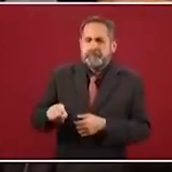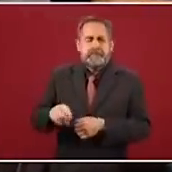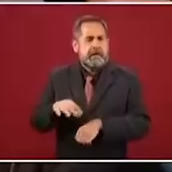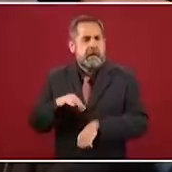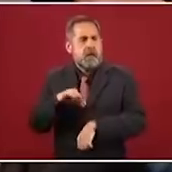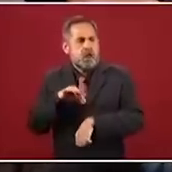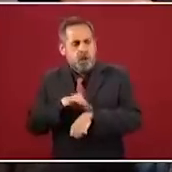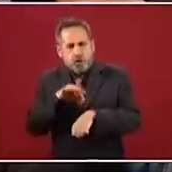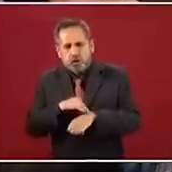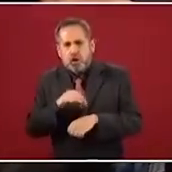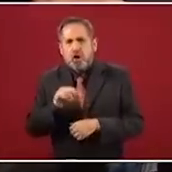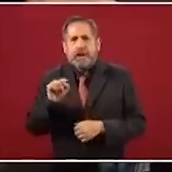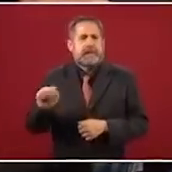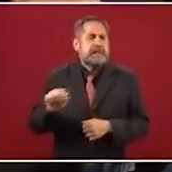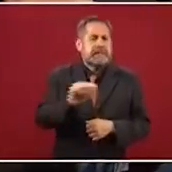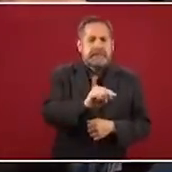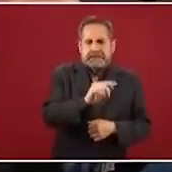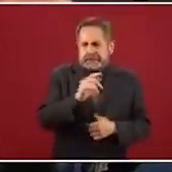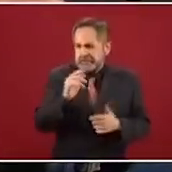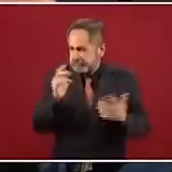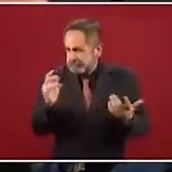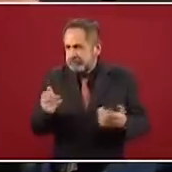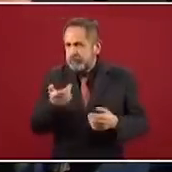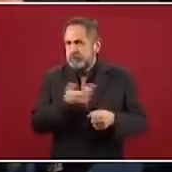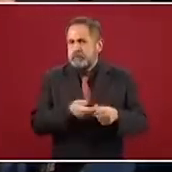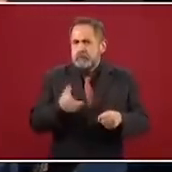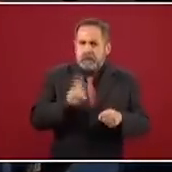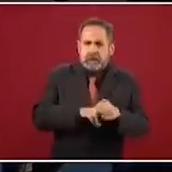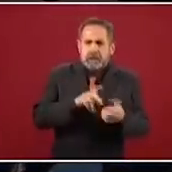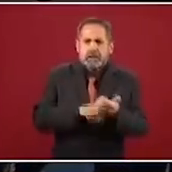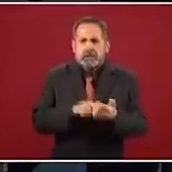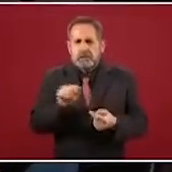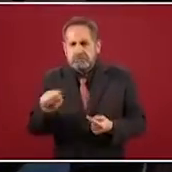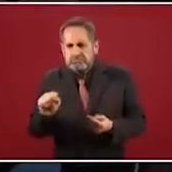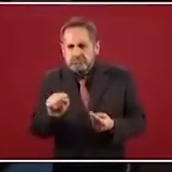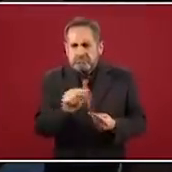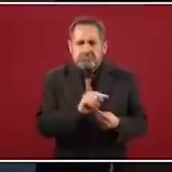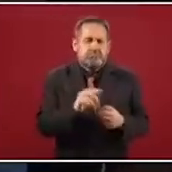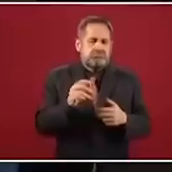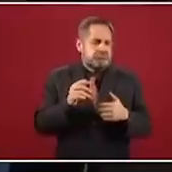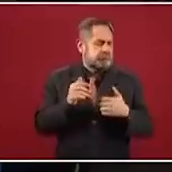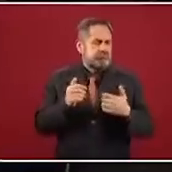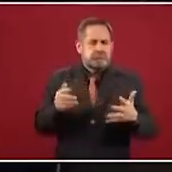médicos en centros de salud, en hospitales,